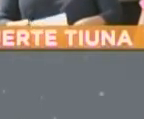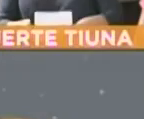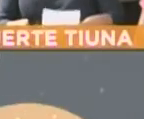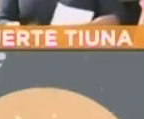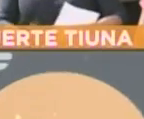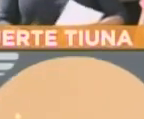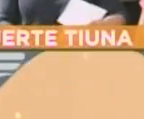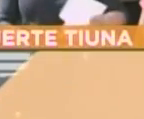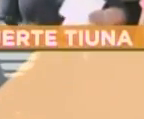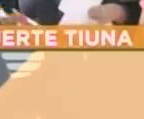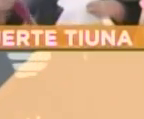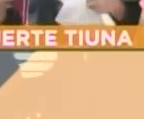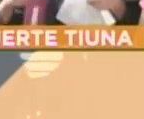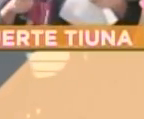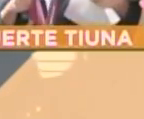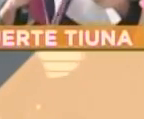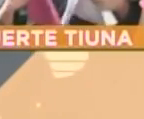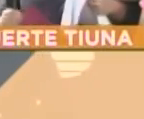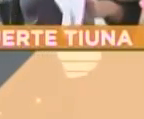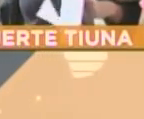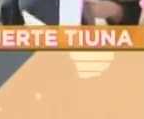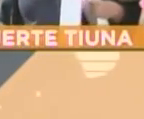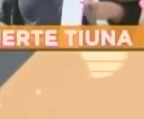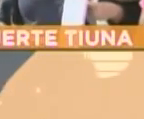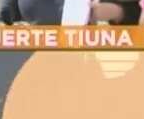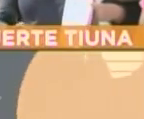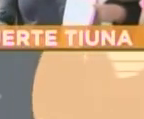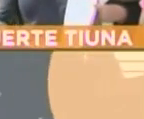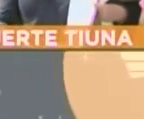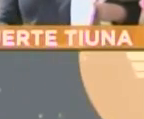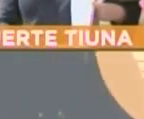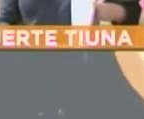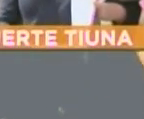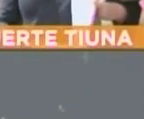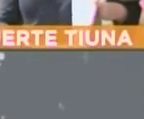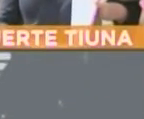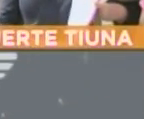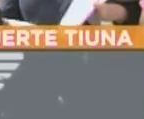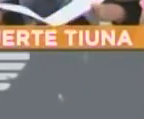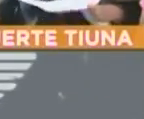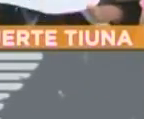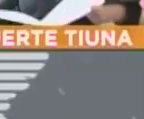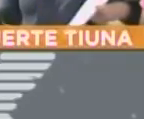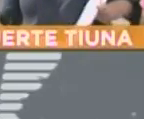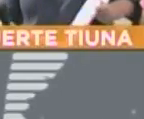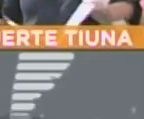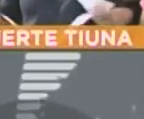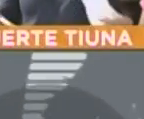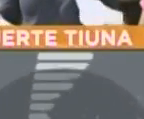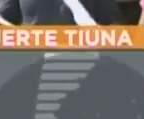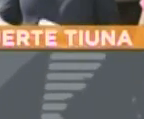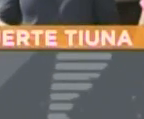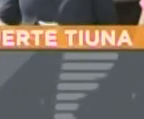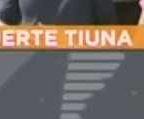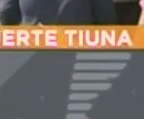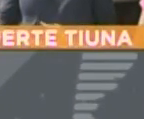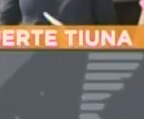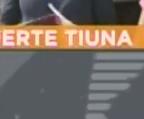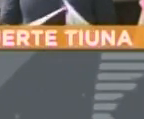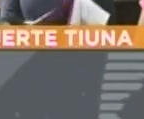¿Ustedes creen que Ramos Alup, presidente, atendería la salud del pueblo? Díganlo de corazón.